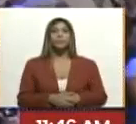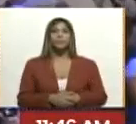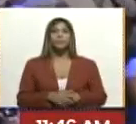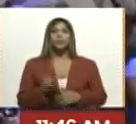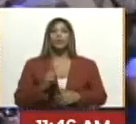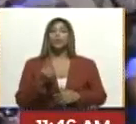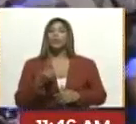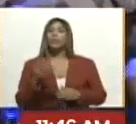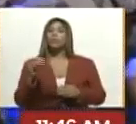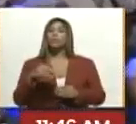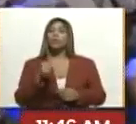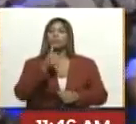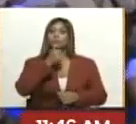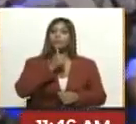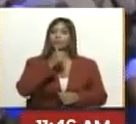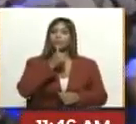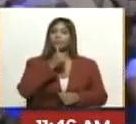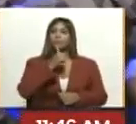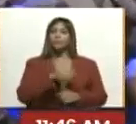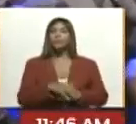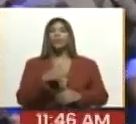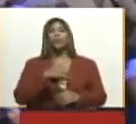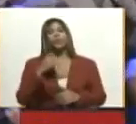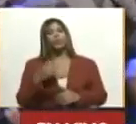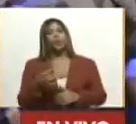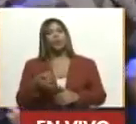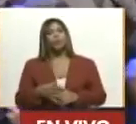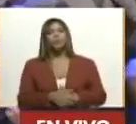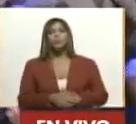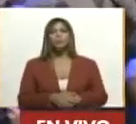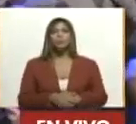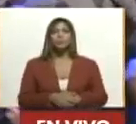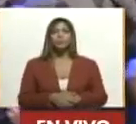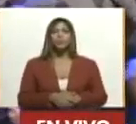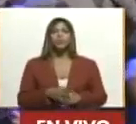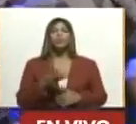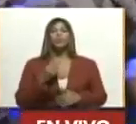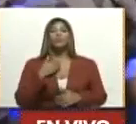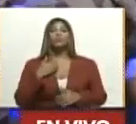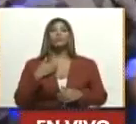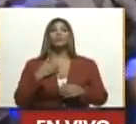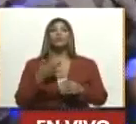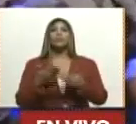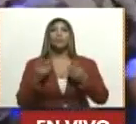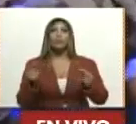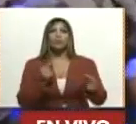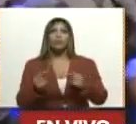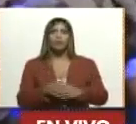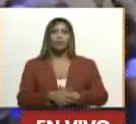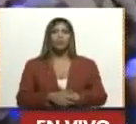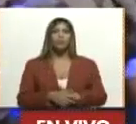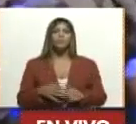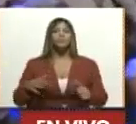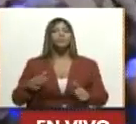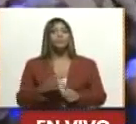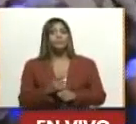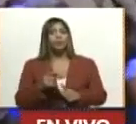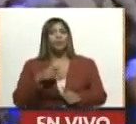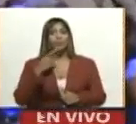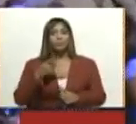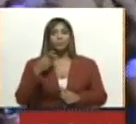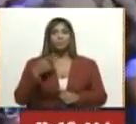no sean más pacientes con nuestro dolor, y que por medio del diálogo que nos consigue la